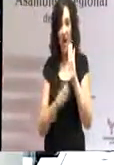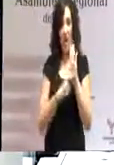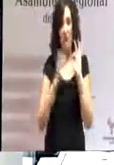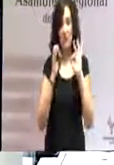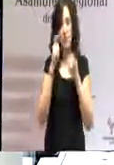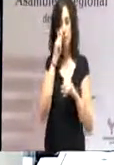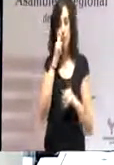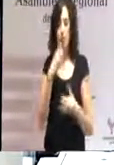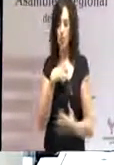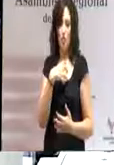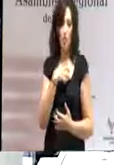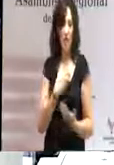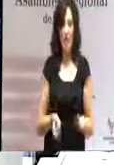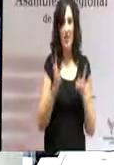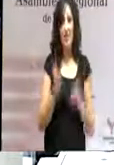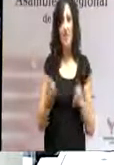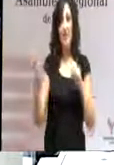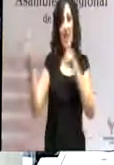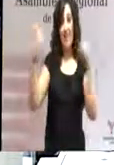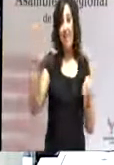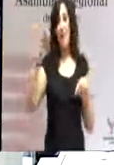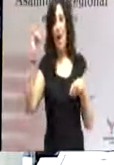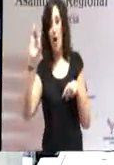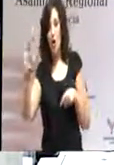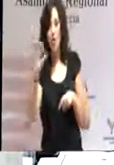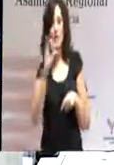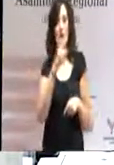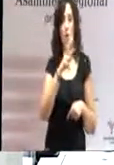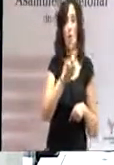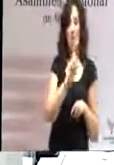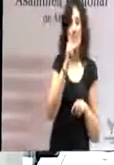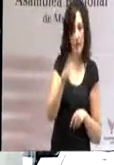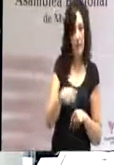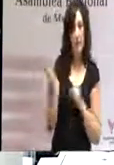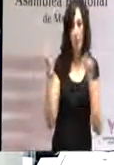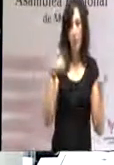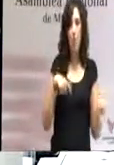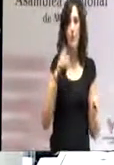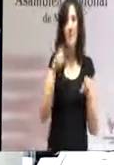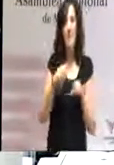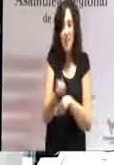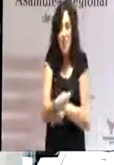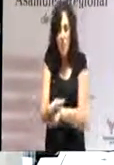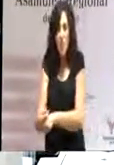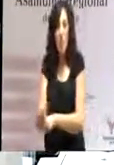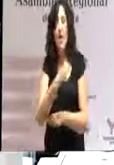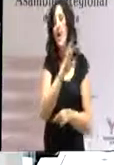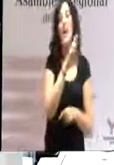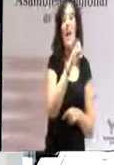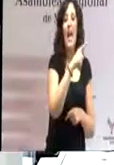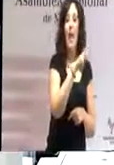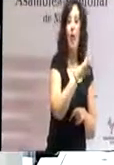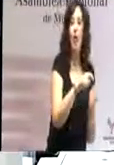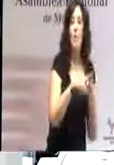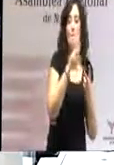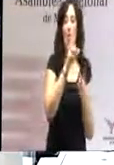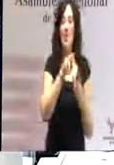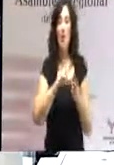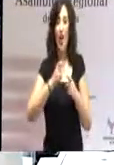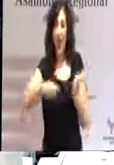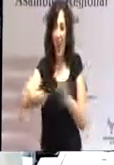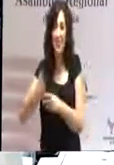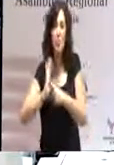Hay que apostar también por el trasvase Tajo Segura. Hay que solucionar el problema de los regadíos del Raiguero y el Paredón, de los reglantes de Molina. Ni siquiera